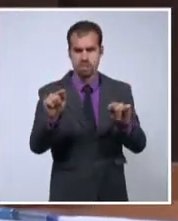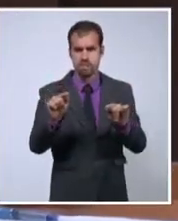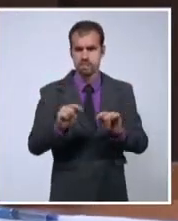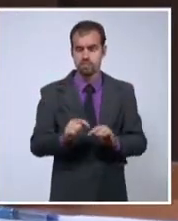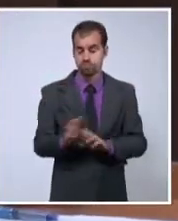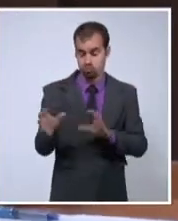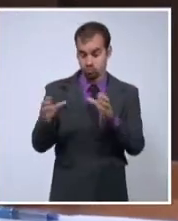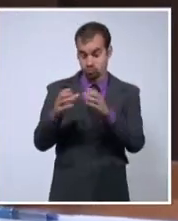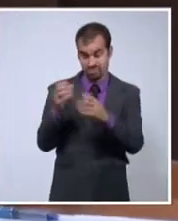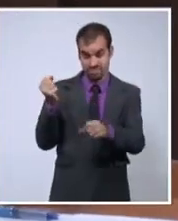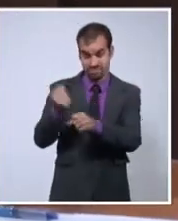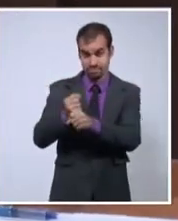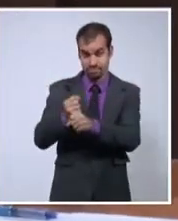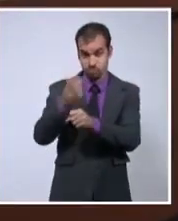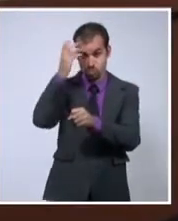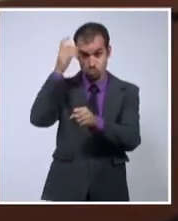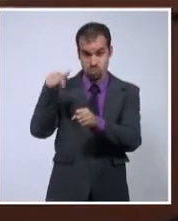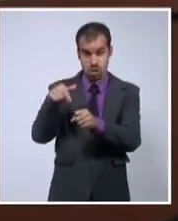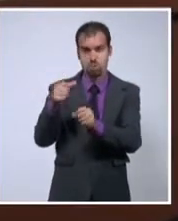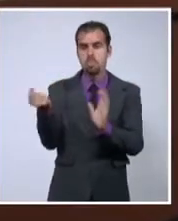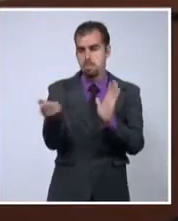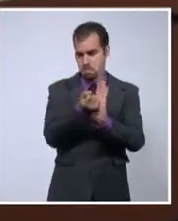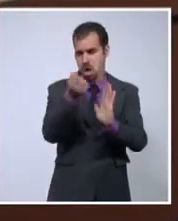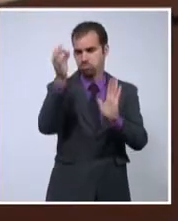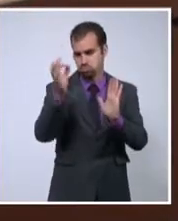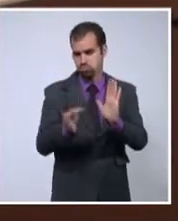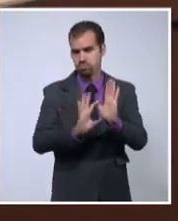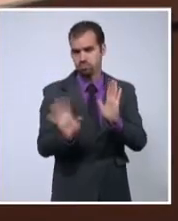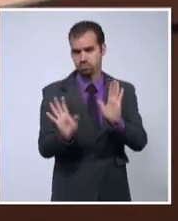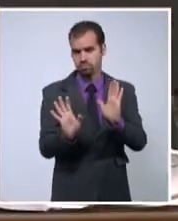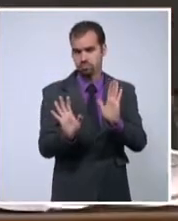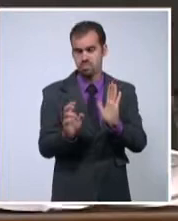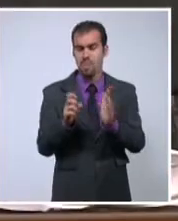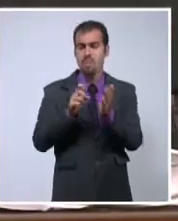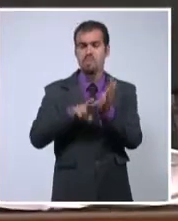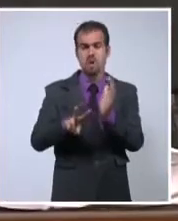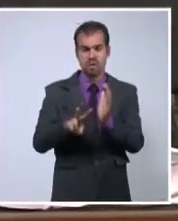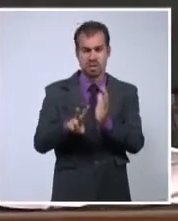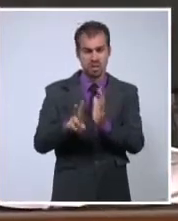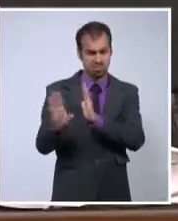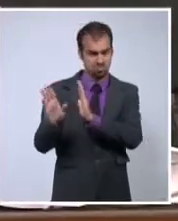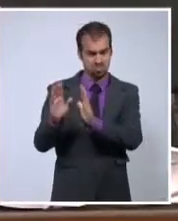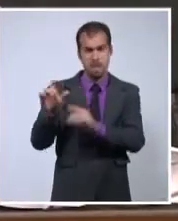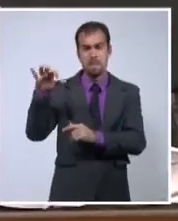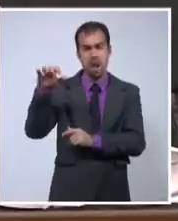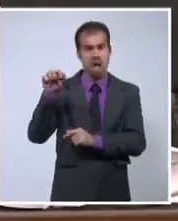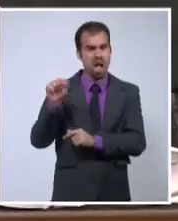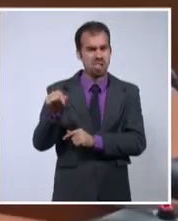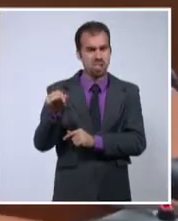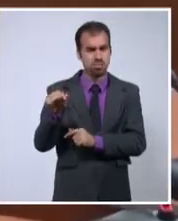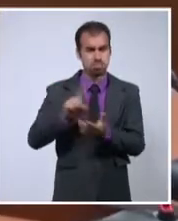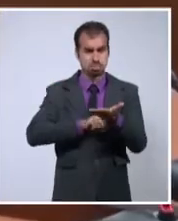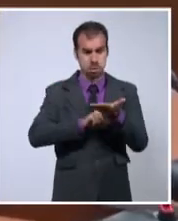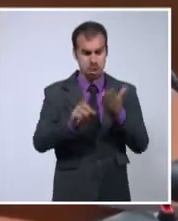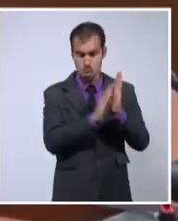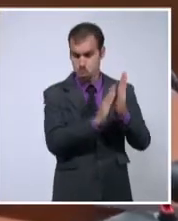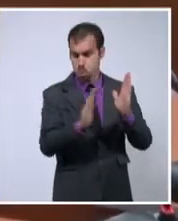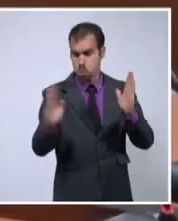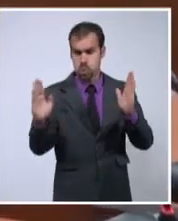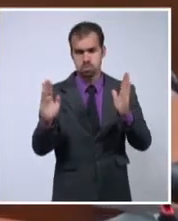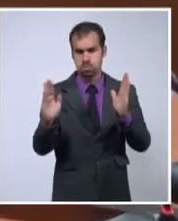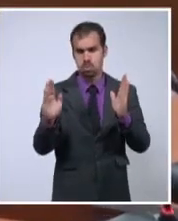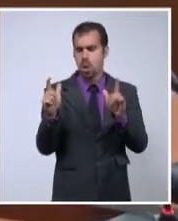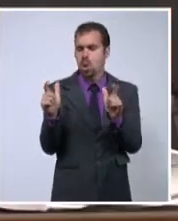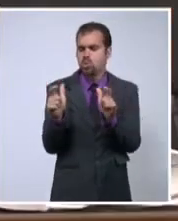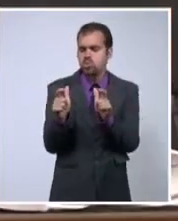de trabajo temporal del gobierno la aprobó debido a que en el territorio occidental, en las últimas semanas, ha disminuido la propagación